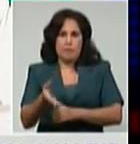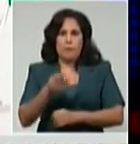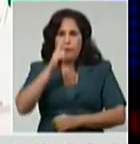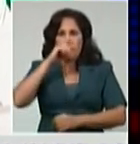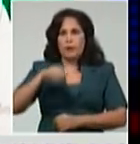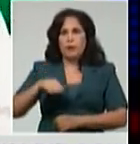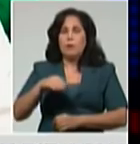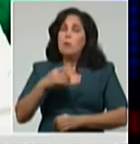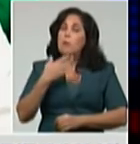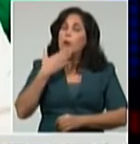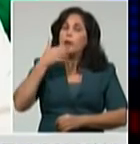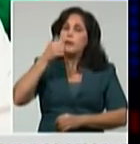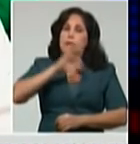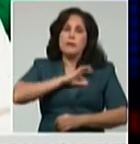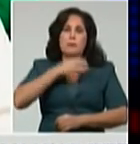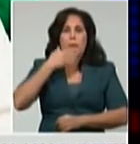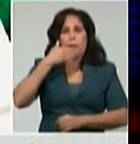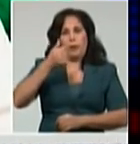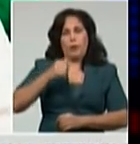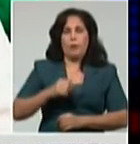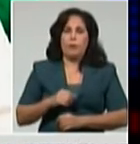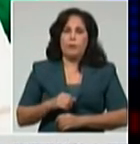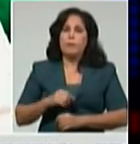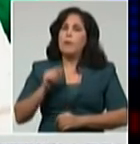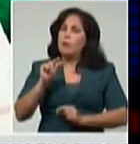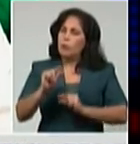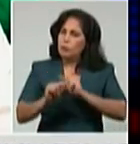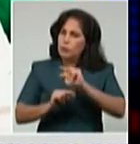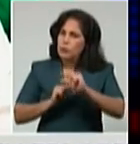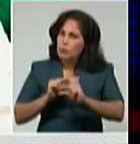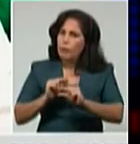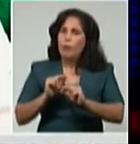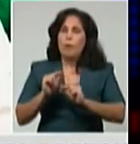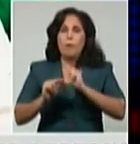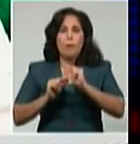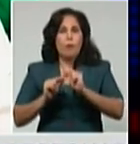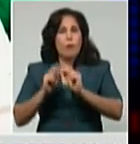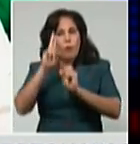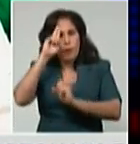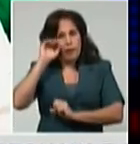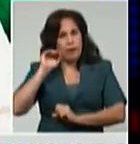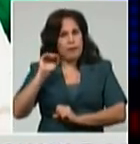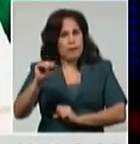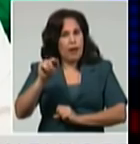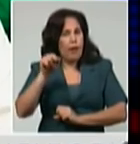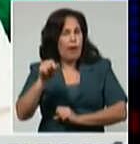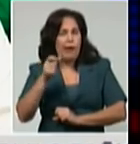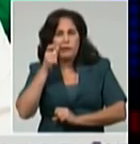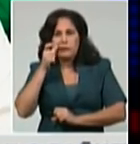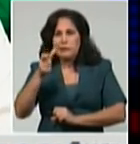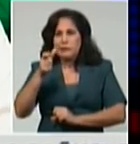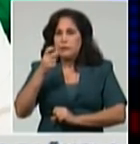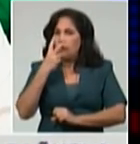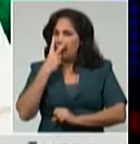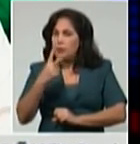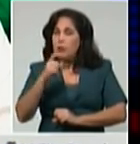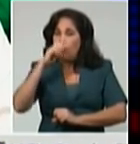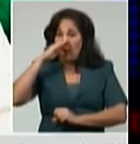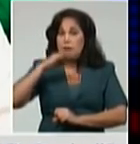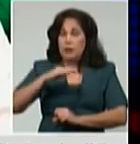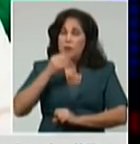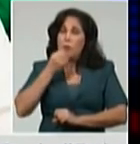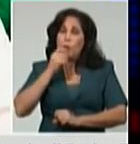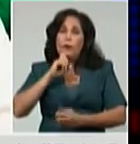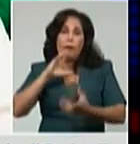evolución favorable. Se mantiene ingresado, porque realmente es un niño que puede hacer